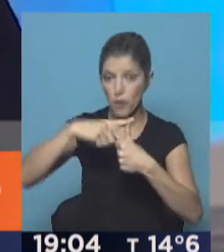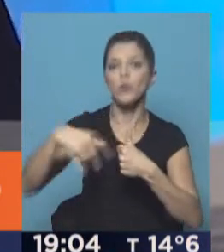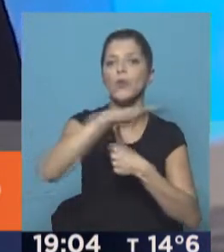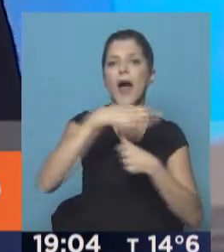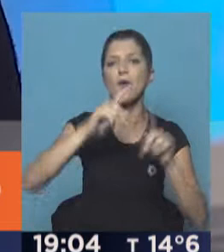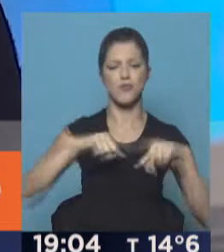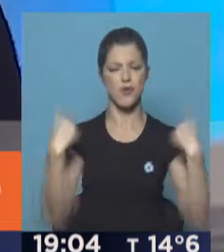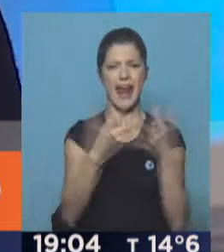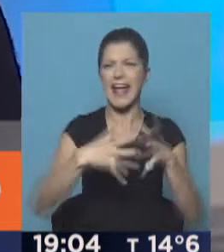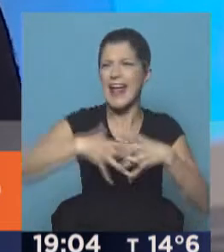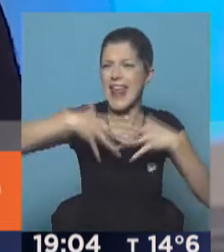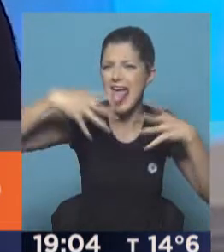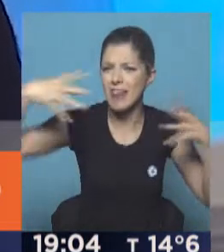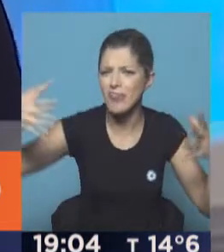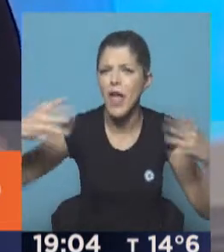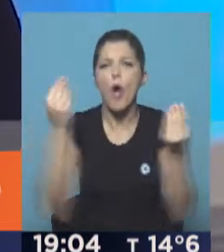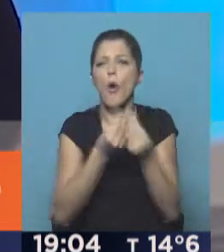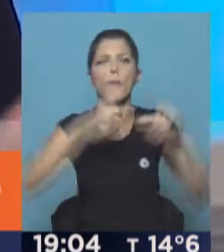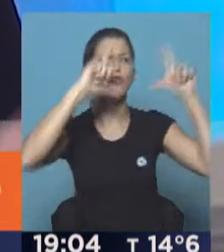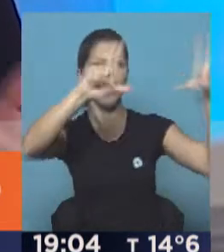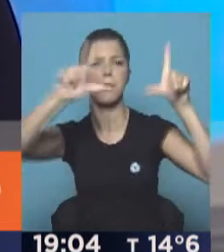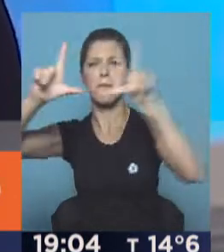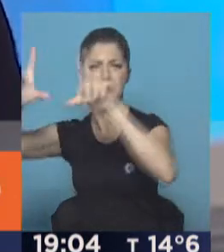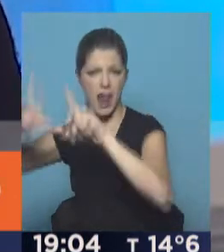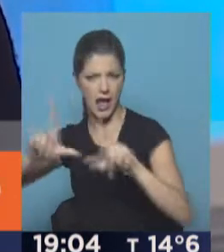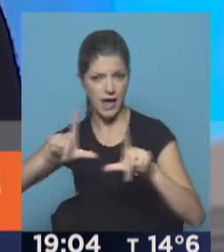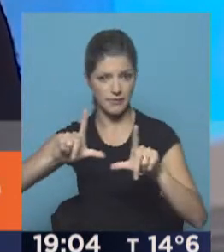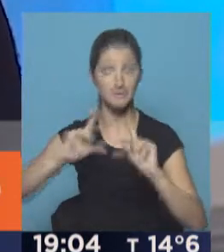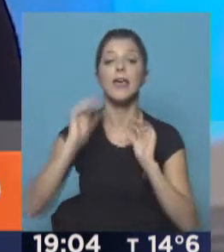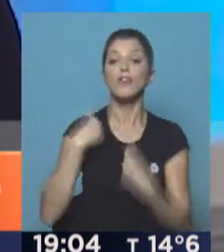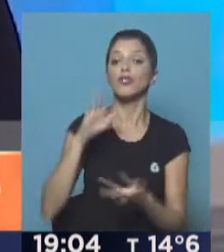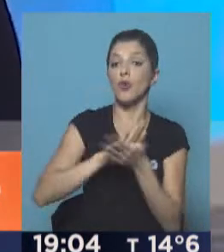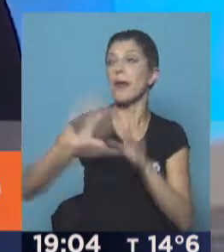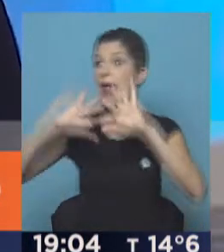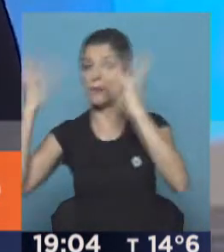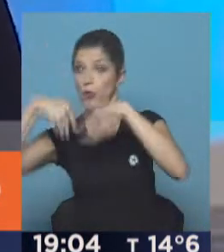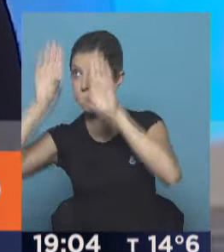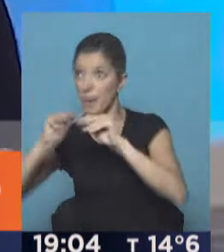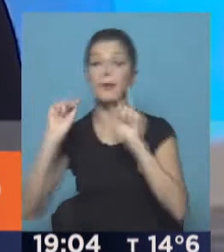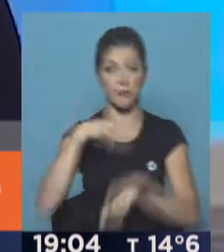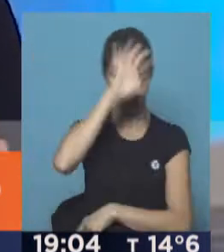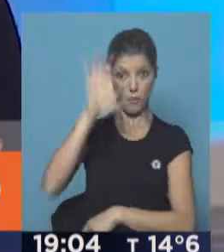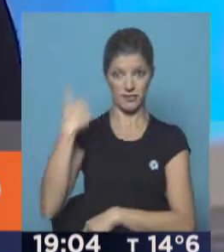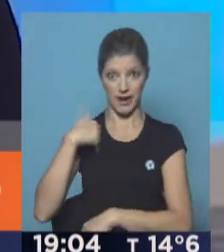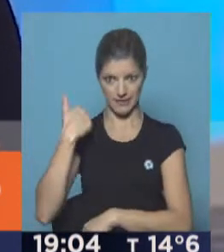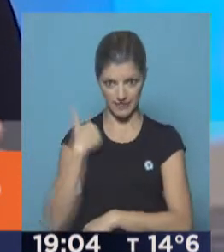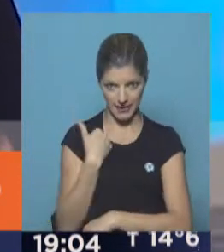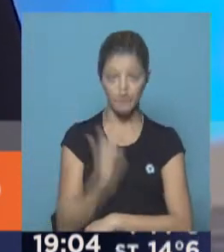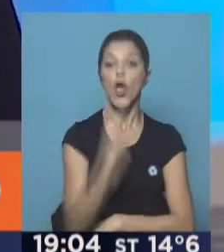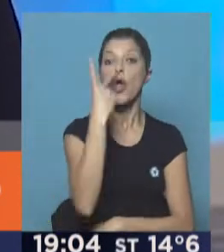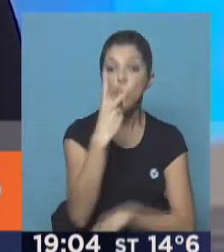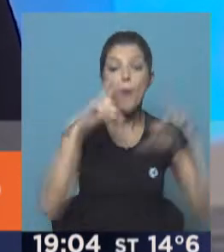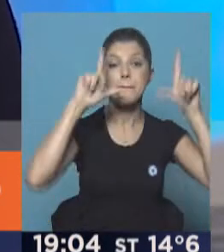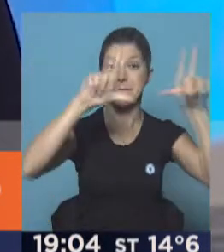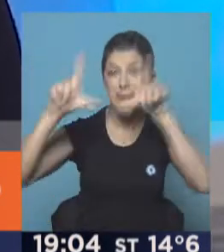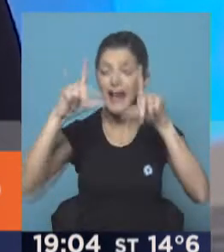extensa, llena de placas recordatorias de todo el mundo y también de provincias de nuestro país. Dos rescatamos que son como las más grandes. Una